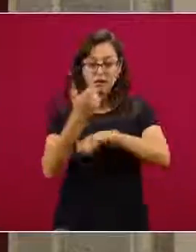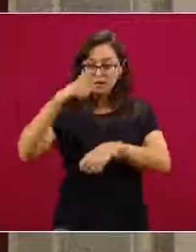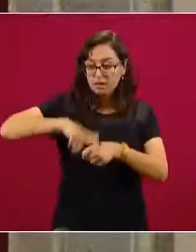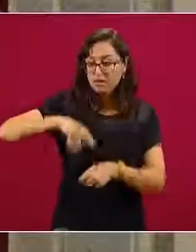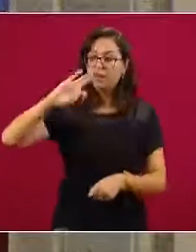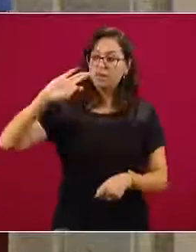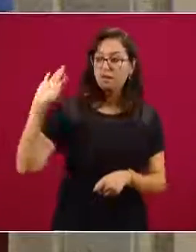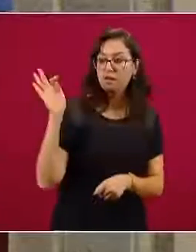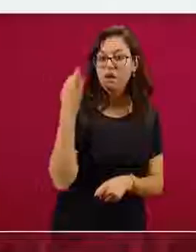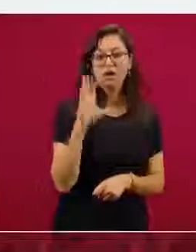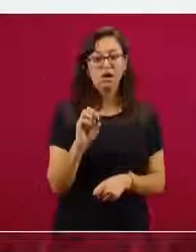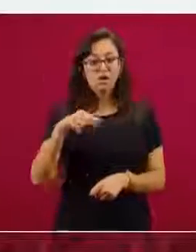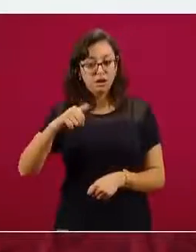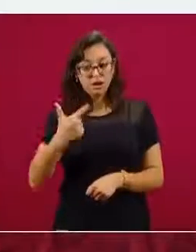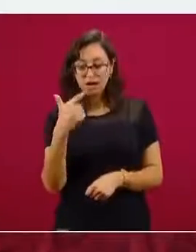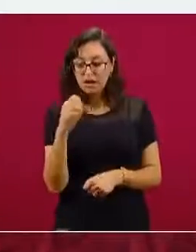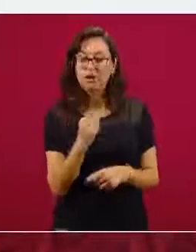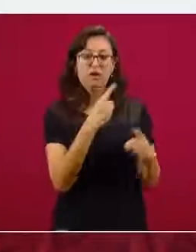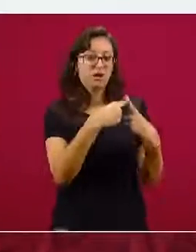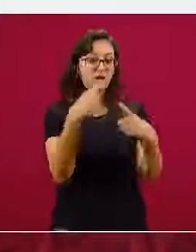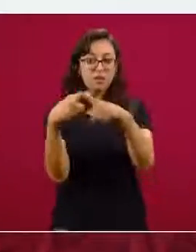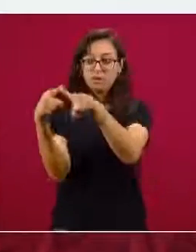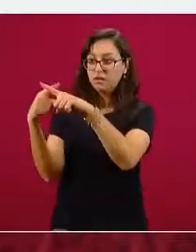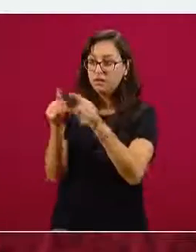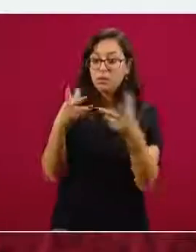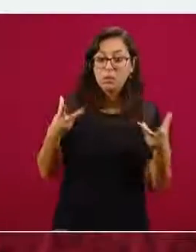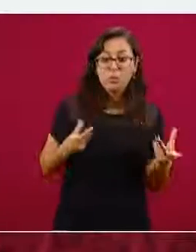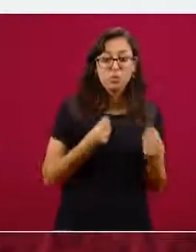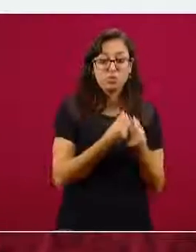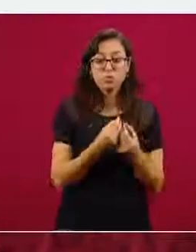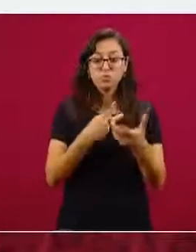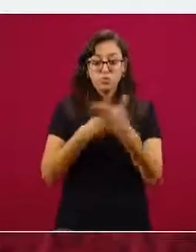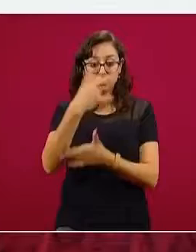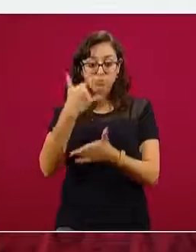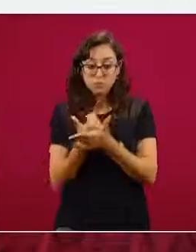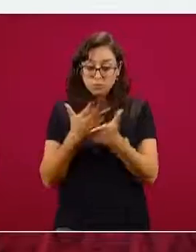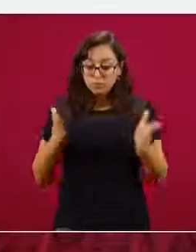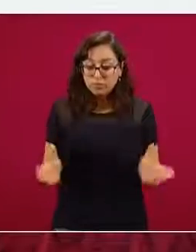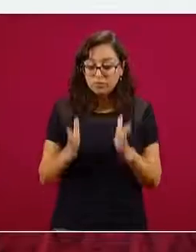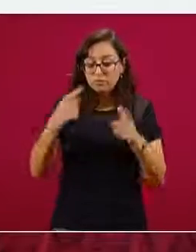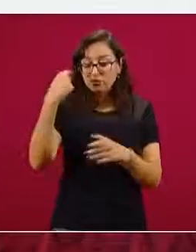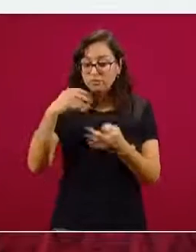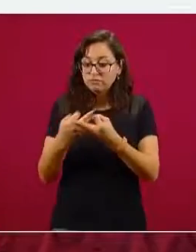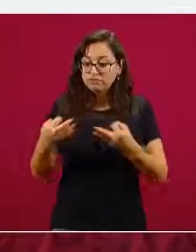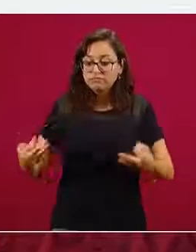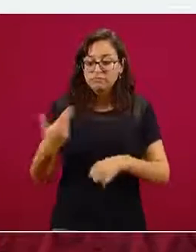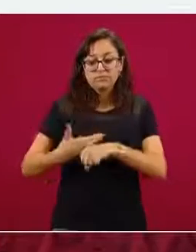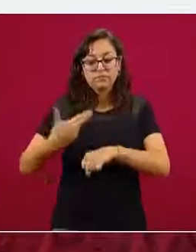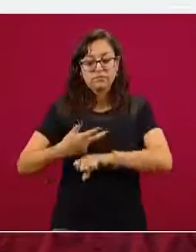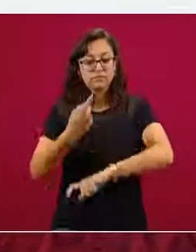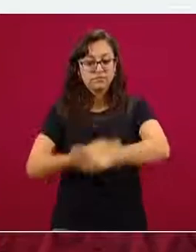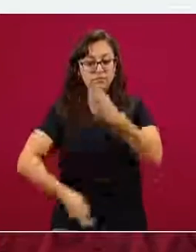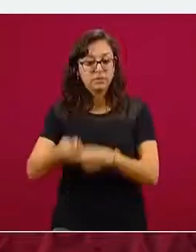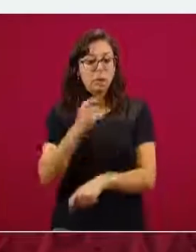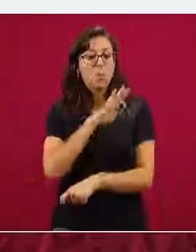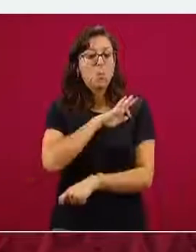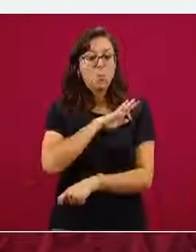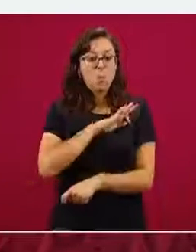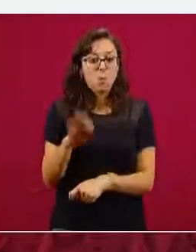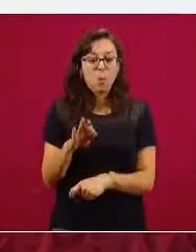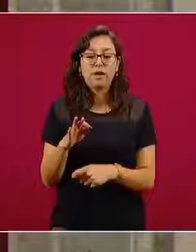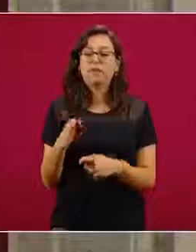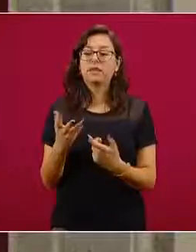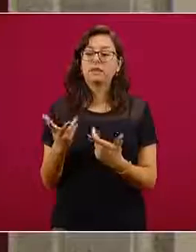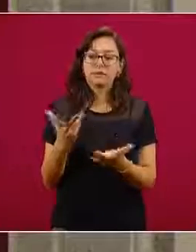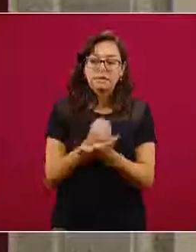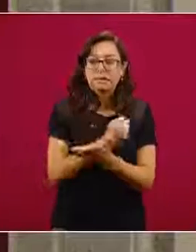federal, con la CONAGUA, etcétera, con varias dependencias para impulsar un proyecto de gestión del suelo que nos permita ganar